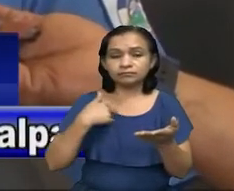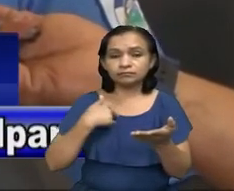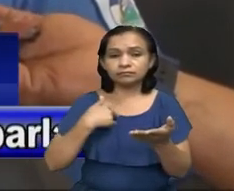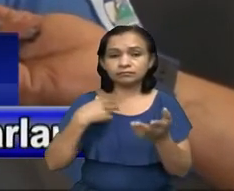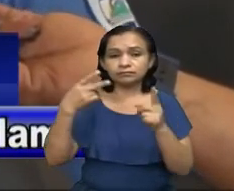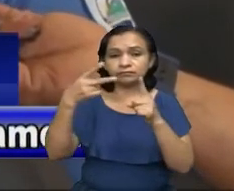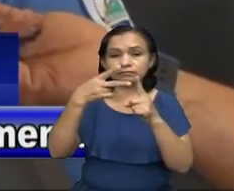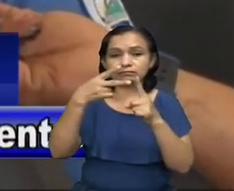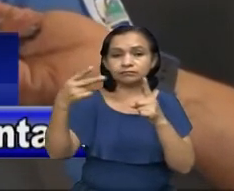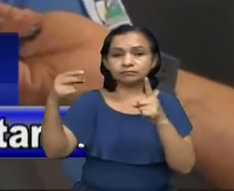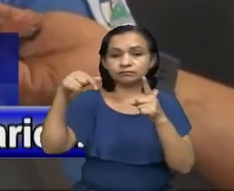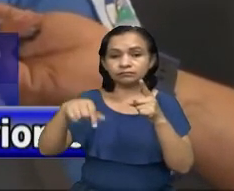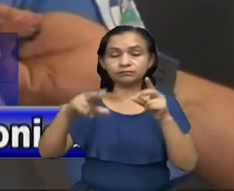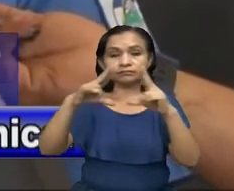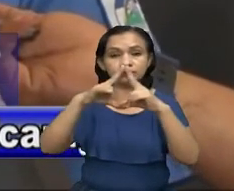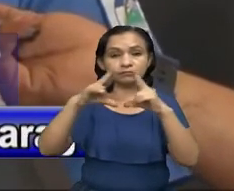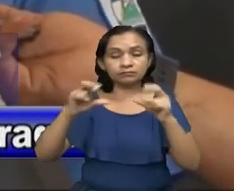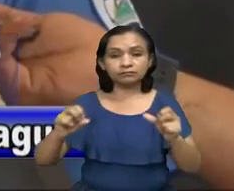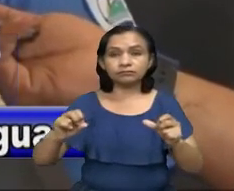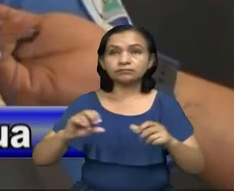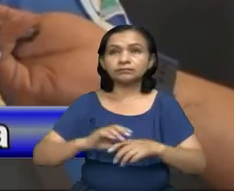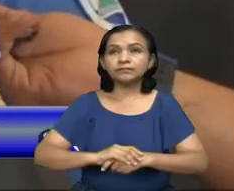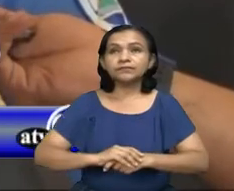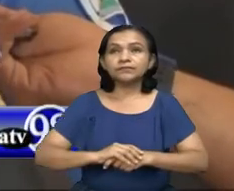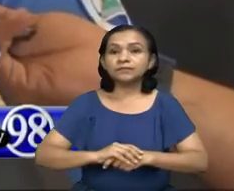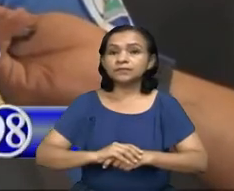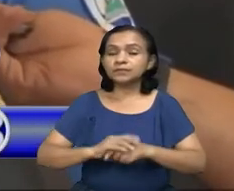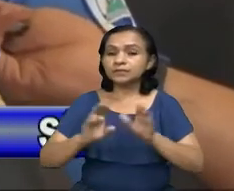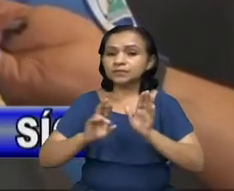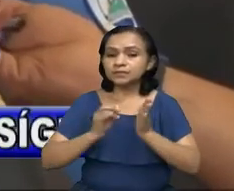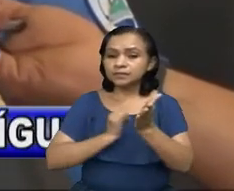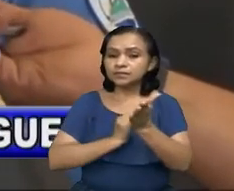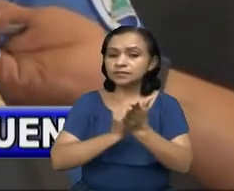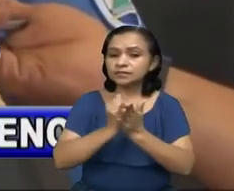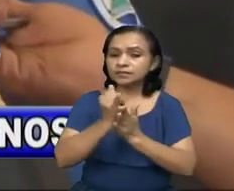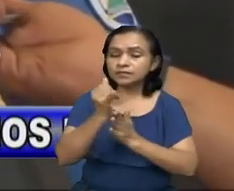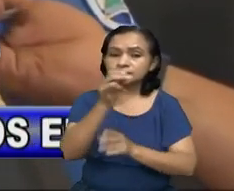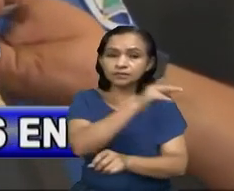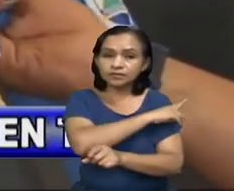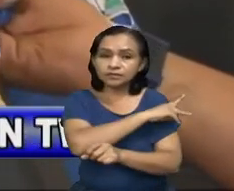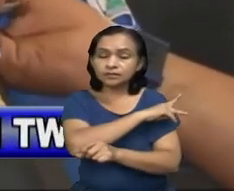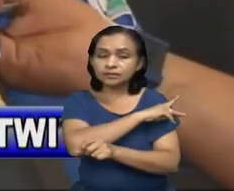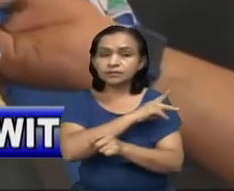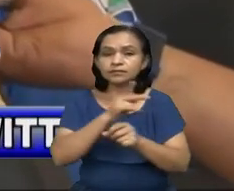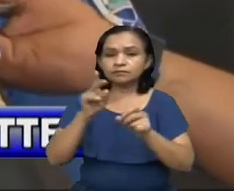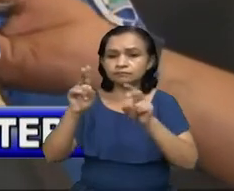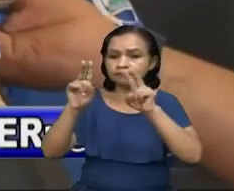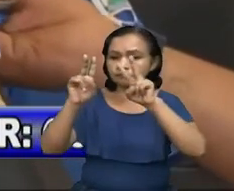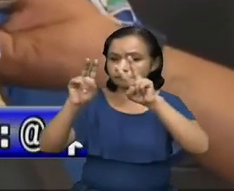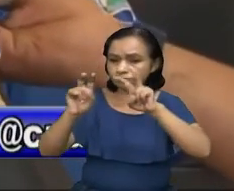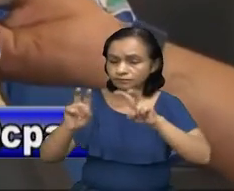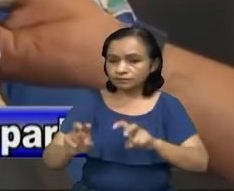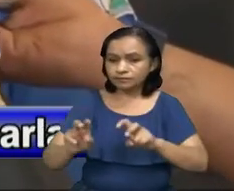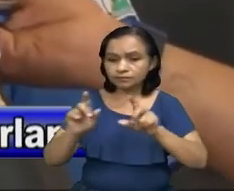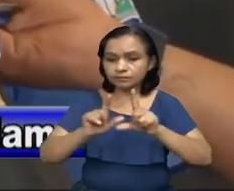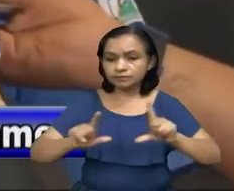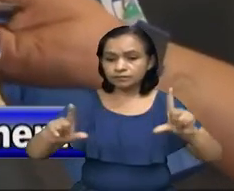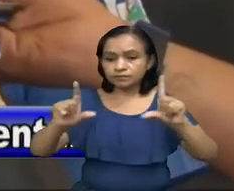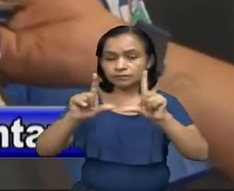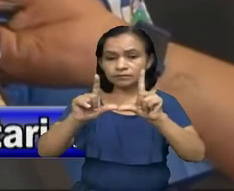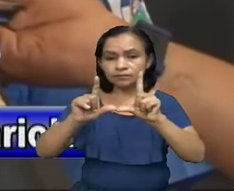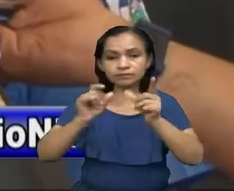en un hotel capitalino. Resultados de las investigaciones policiales: tenemos inspección de la escena del